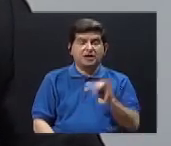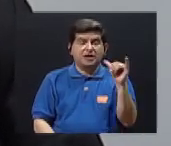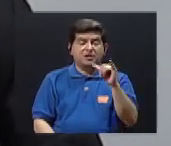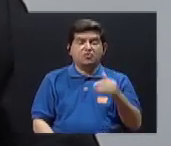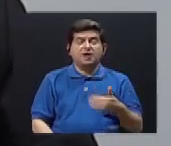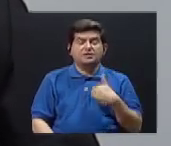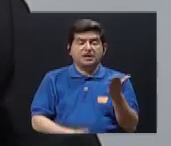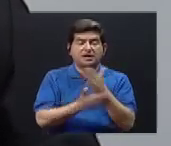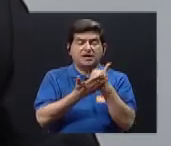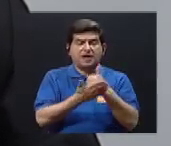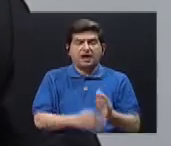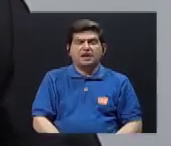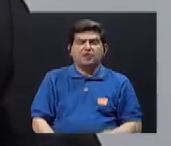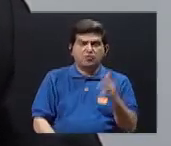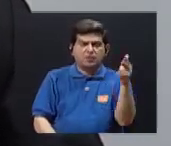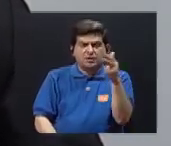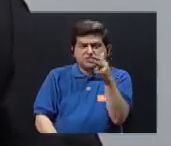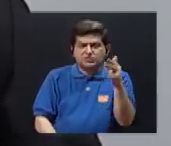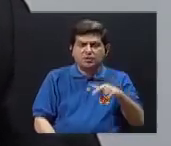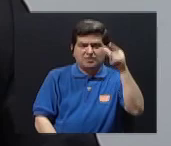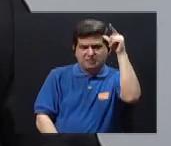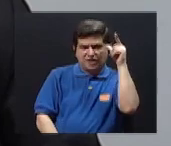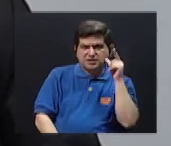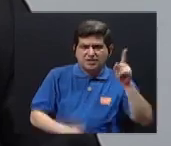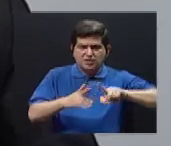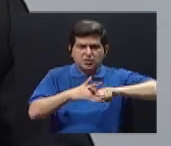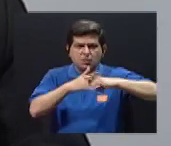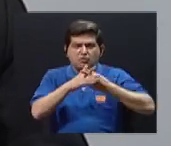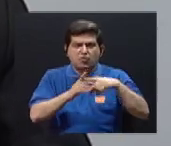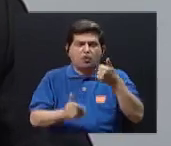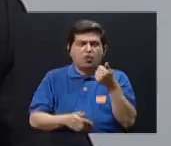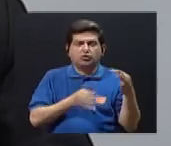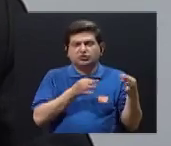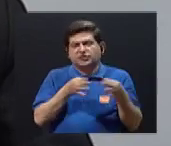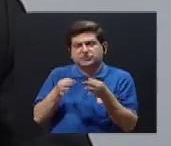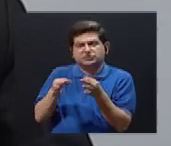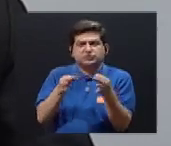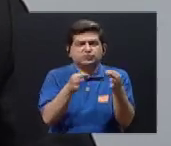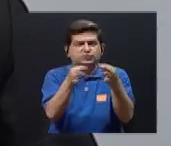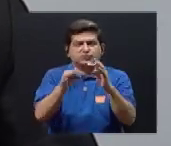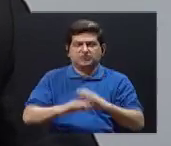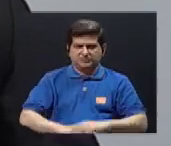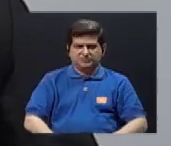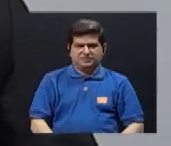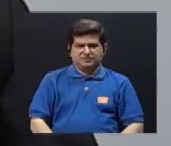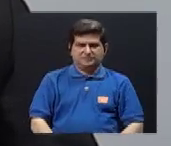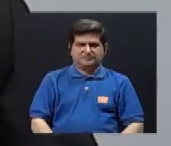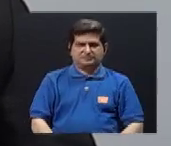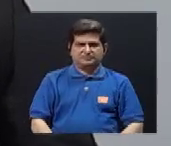e incluso hay algunas tomas de Limón que salen al inicio y otras de Turrialba también.